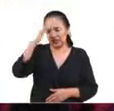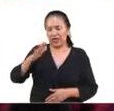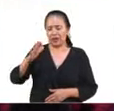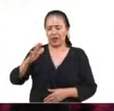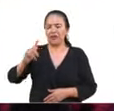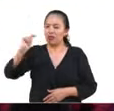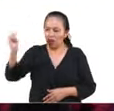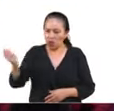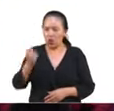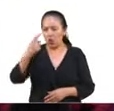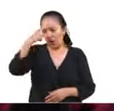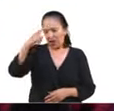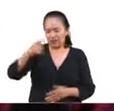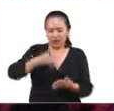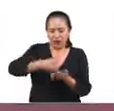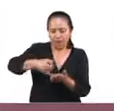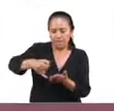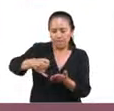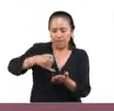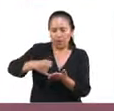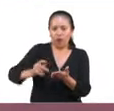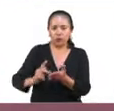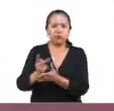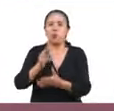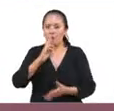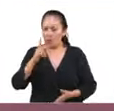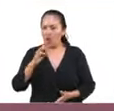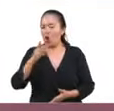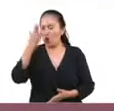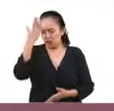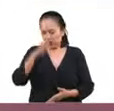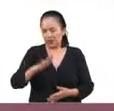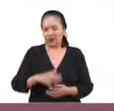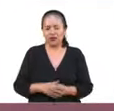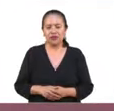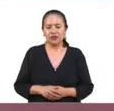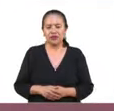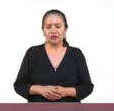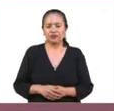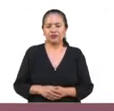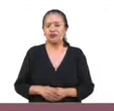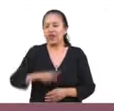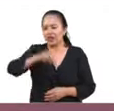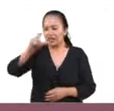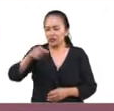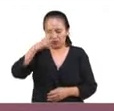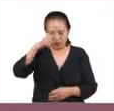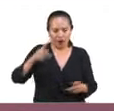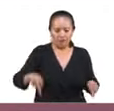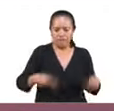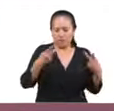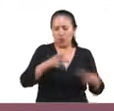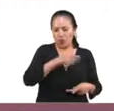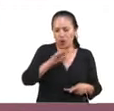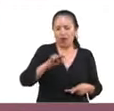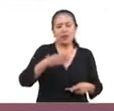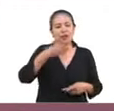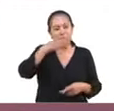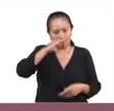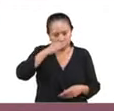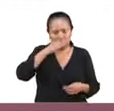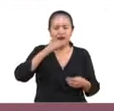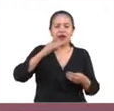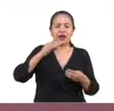tecnologías para impulsar el mejoramiento de los procesos de producción y ahora de comercialización de maíz, de